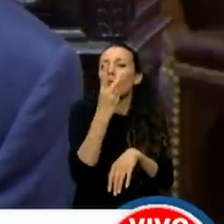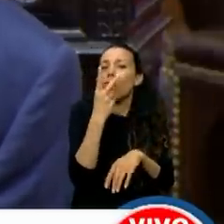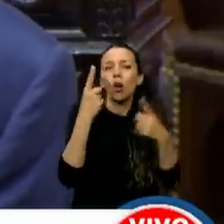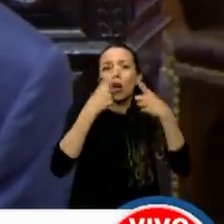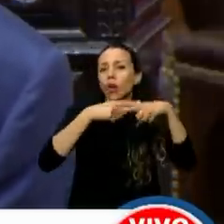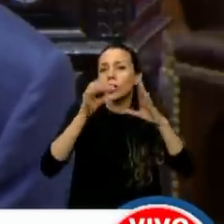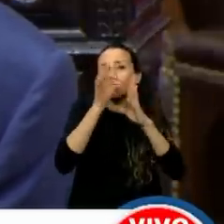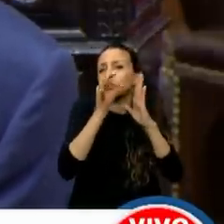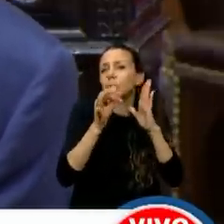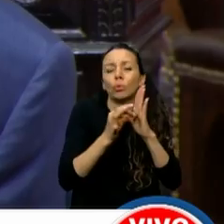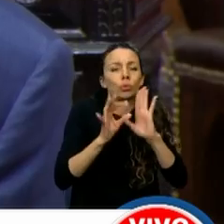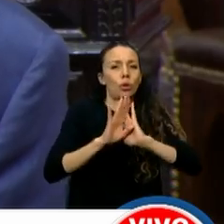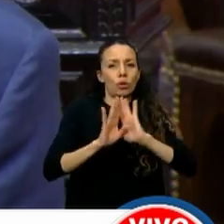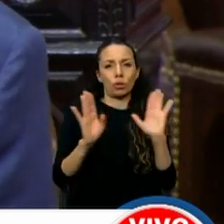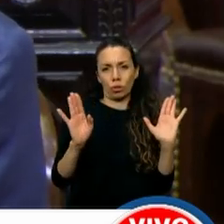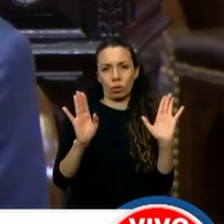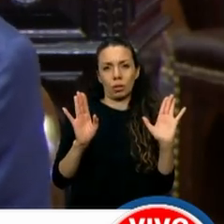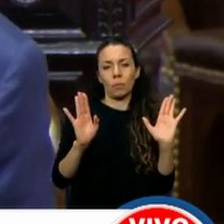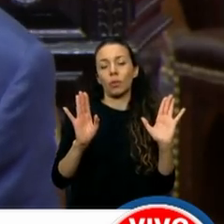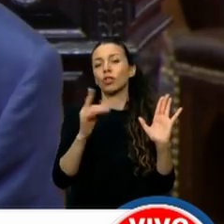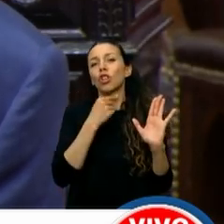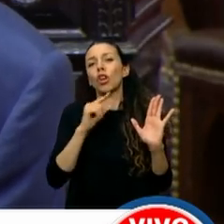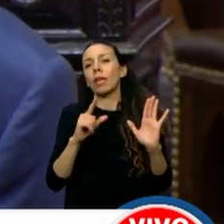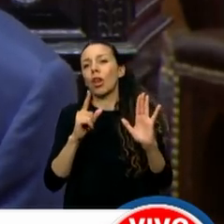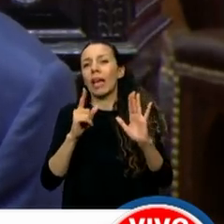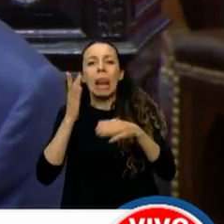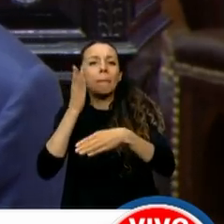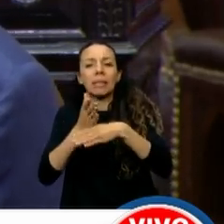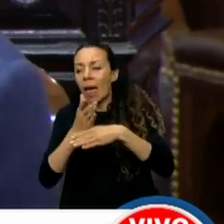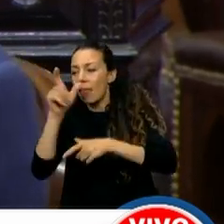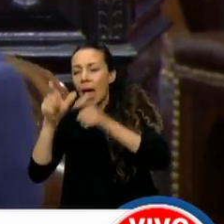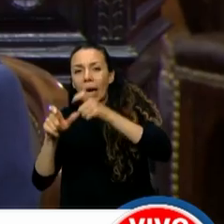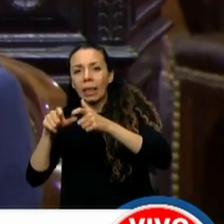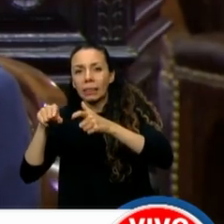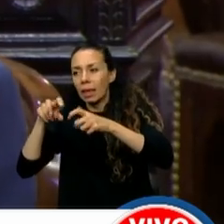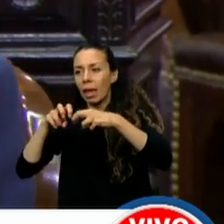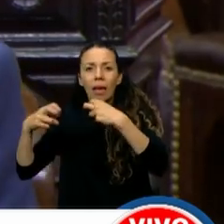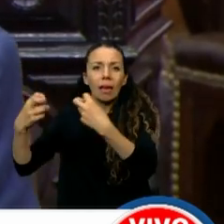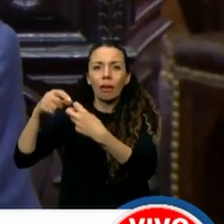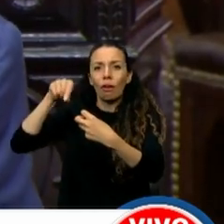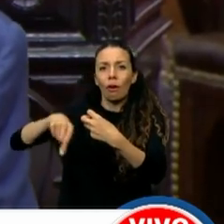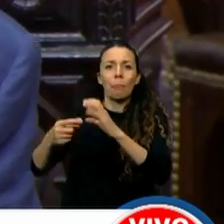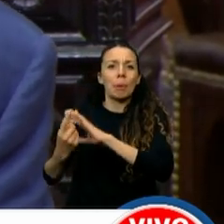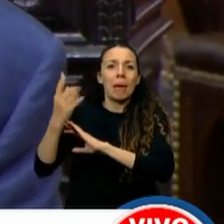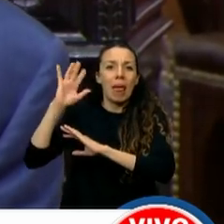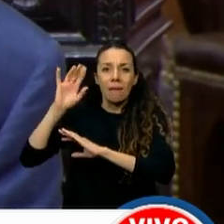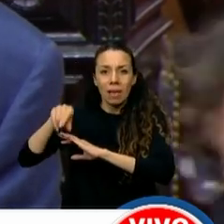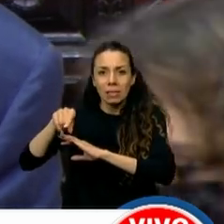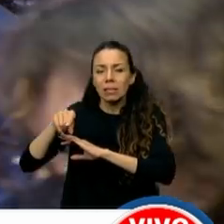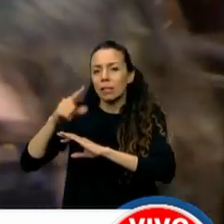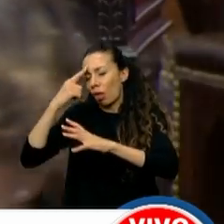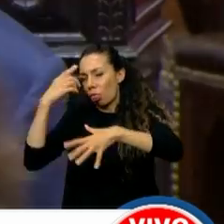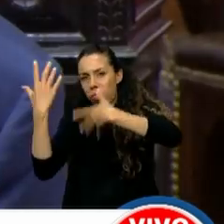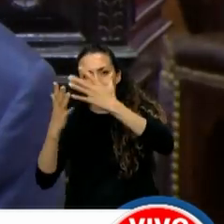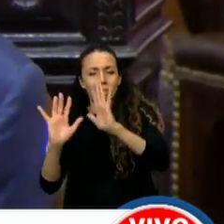todo para que no se confundan casi la mitad de los miembros de esta cámara que están hoy en su primera sesión